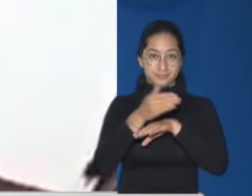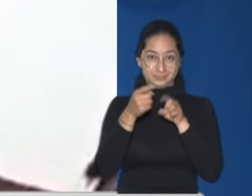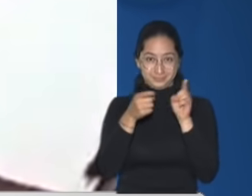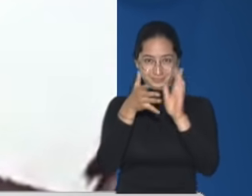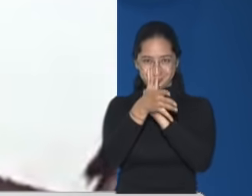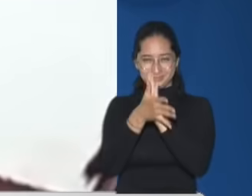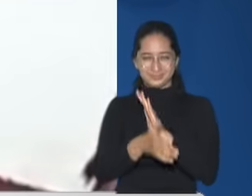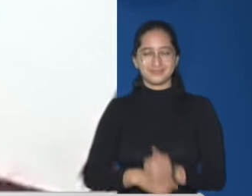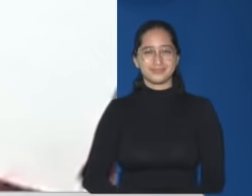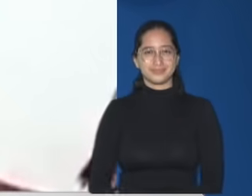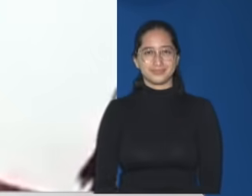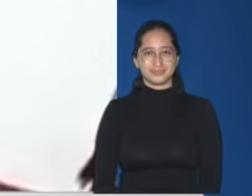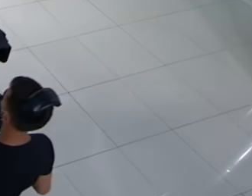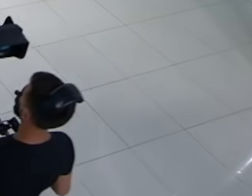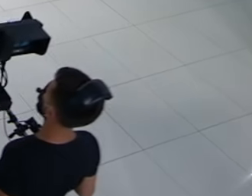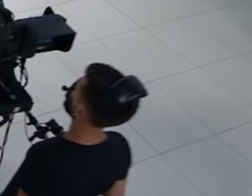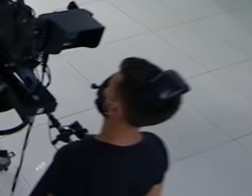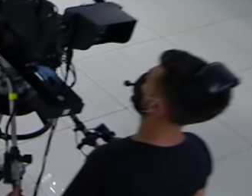fiscalía. Ya volvemos.